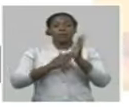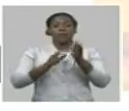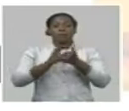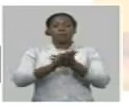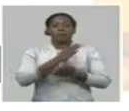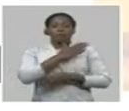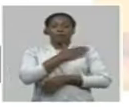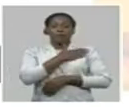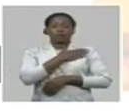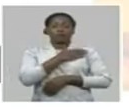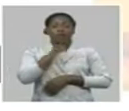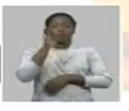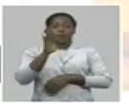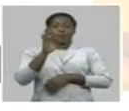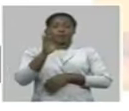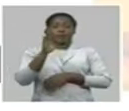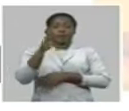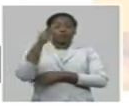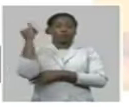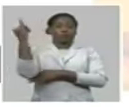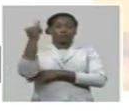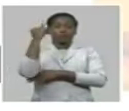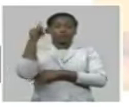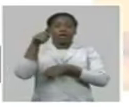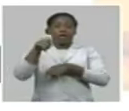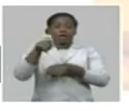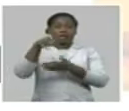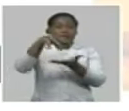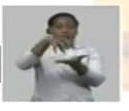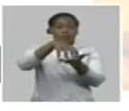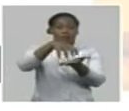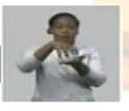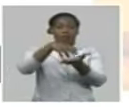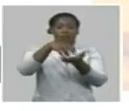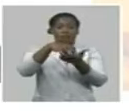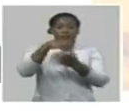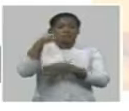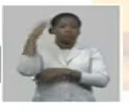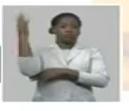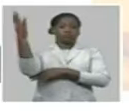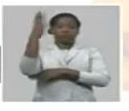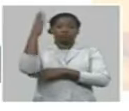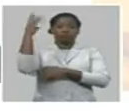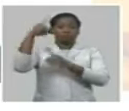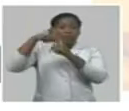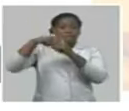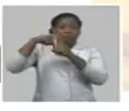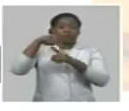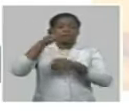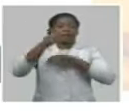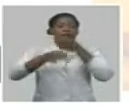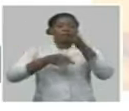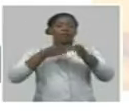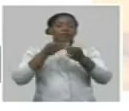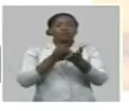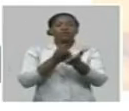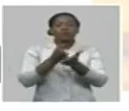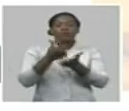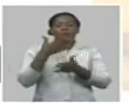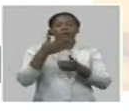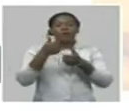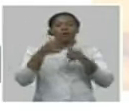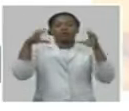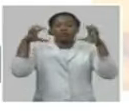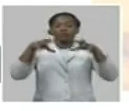del instituto de meteorología es que se siga comportando con déficit al cierre de marzo y también en el mes de abril